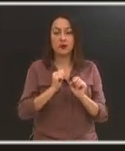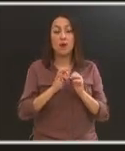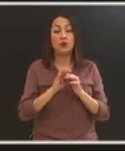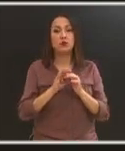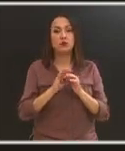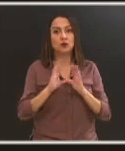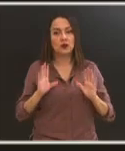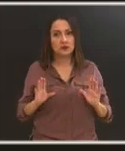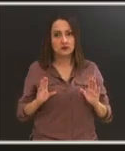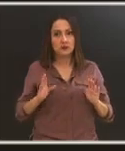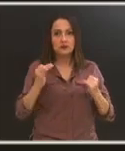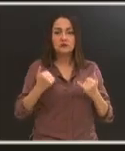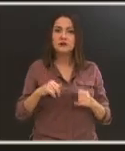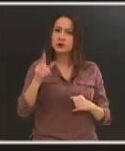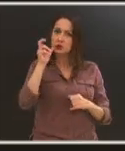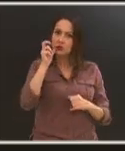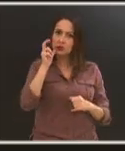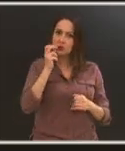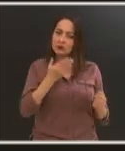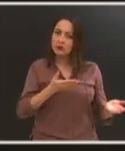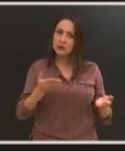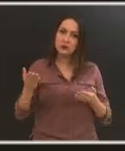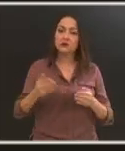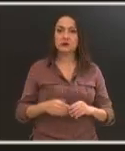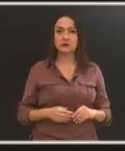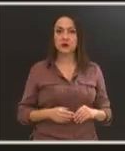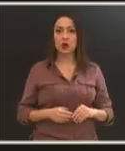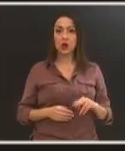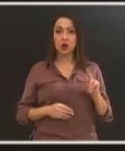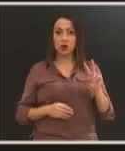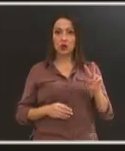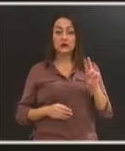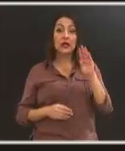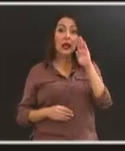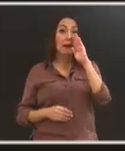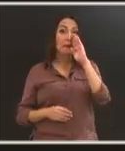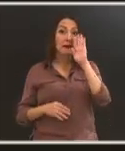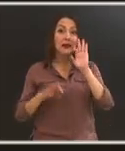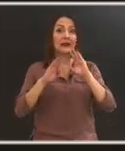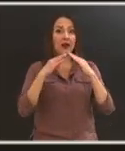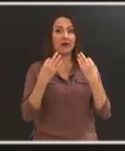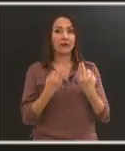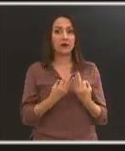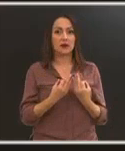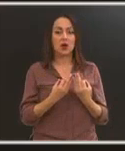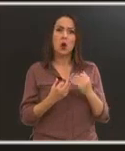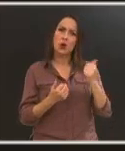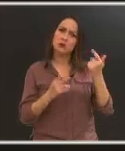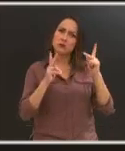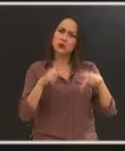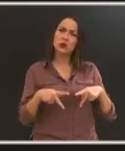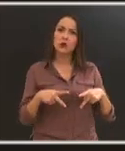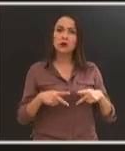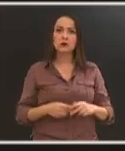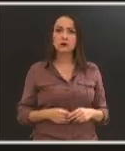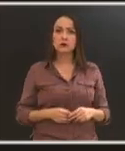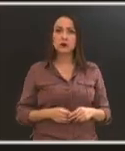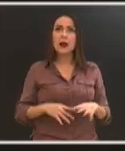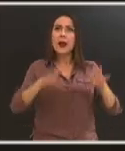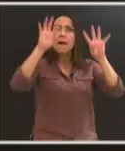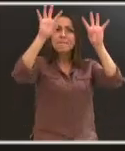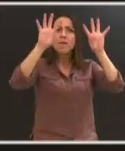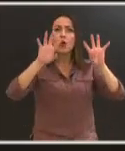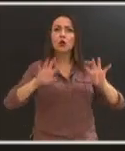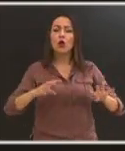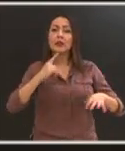dichosamente, y vamos a escuchar a continuación ahora a dos de las madres de familia. Otras personas escuchamos que en el portón de la